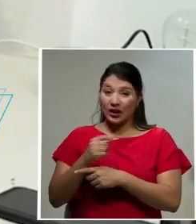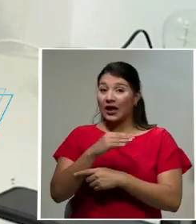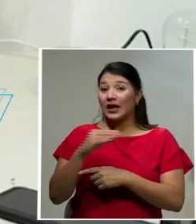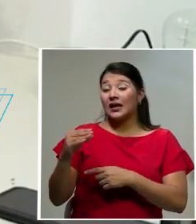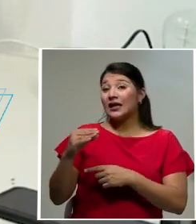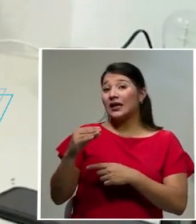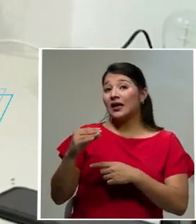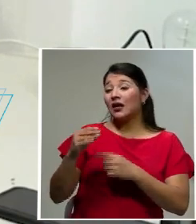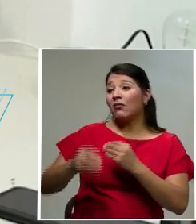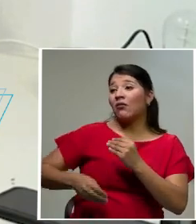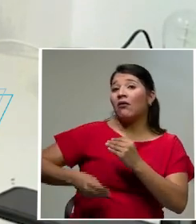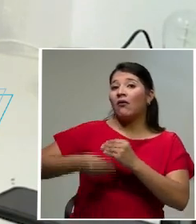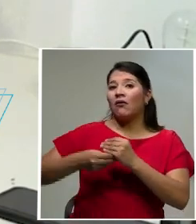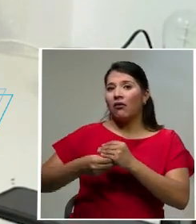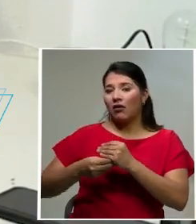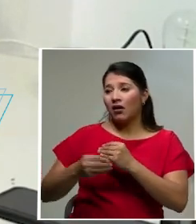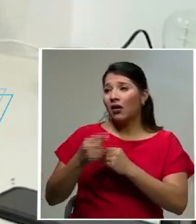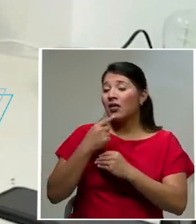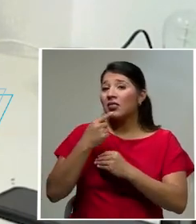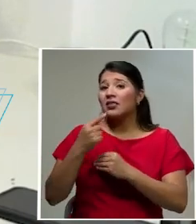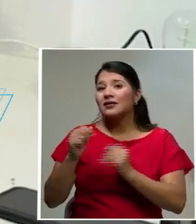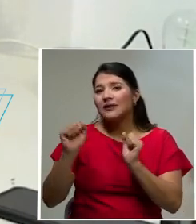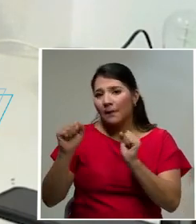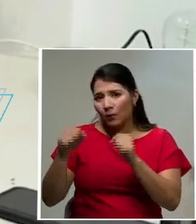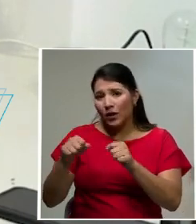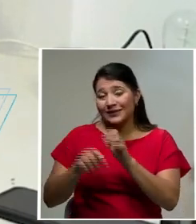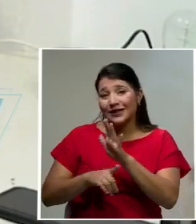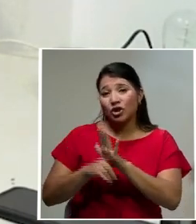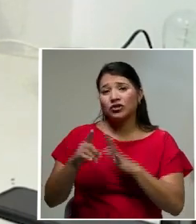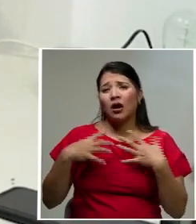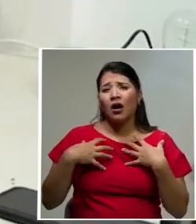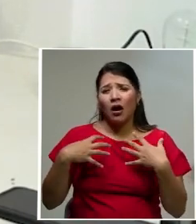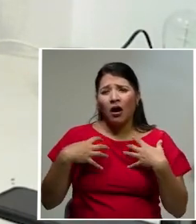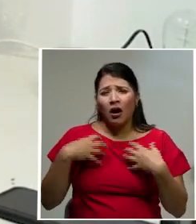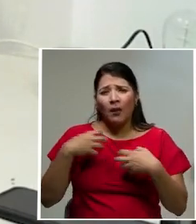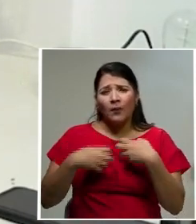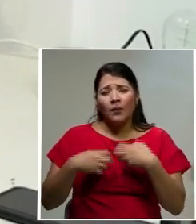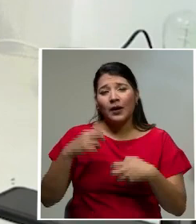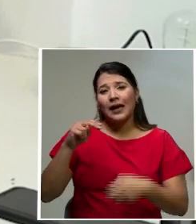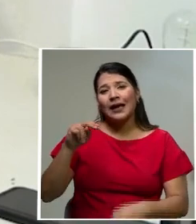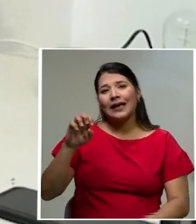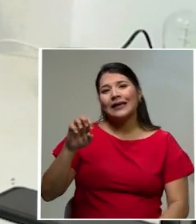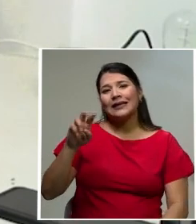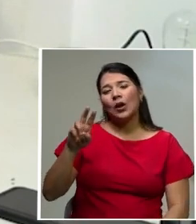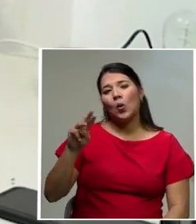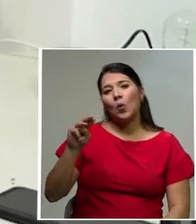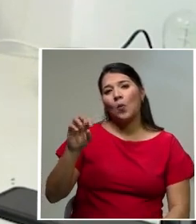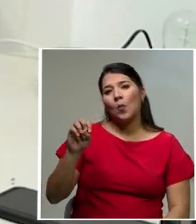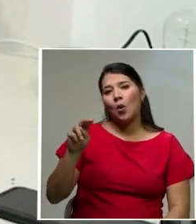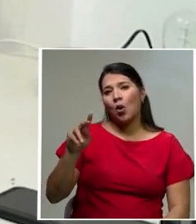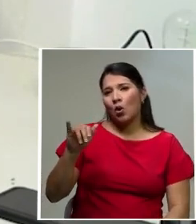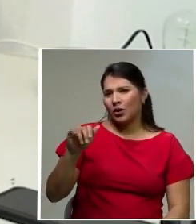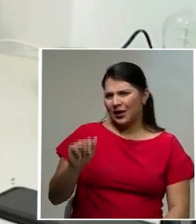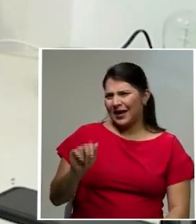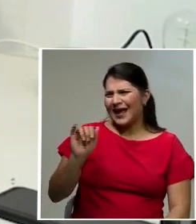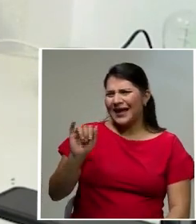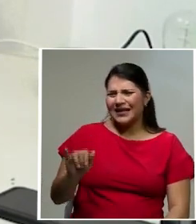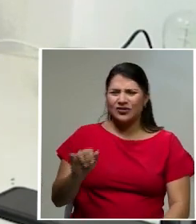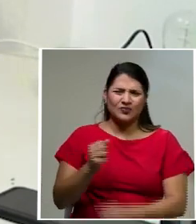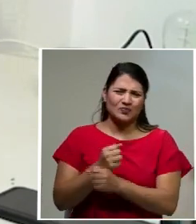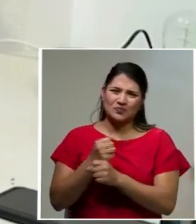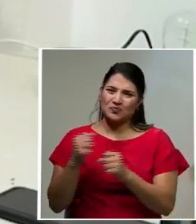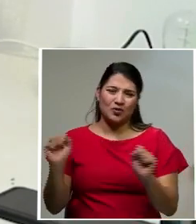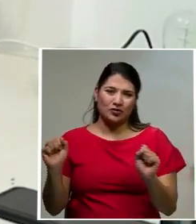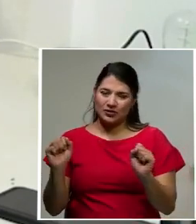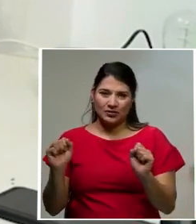incluido el alarmismo a lo que es una neumonía lipoidea para los que utilizan los productos de vapeo nicotina, pese a que esto es completamente